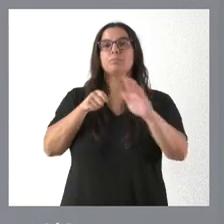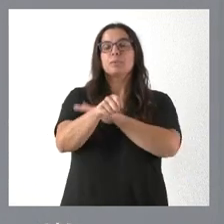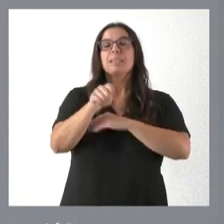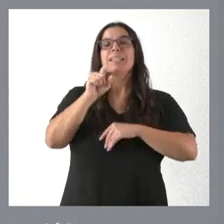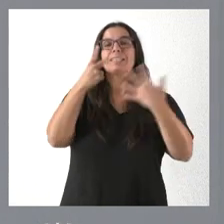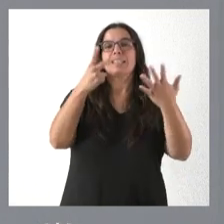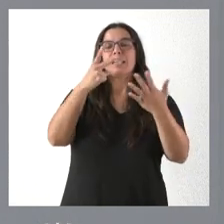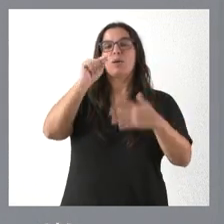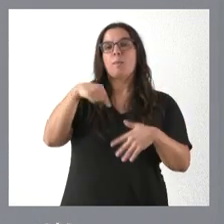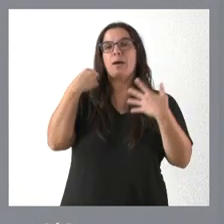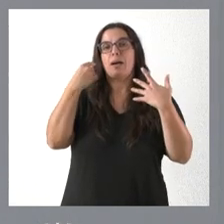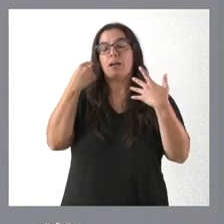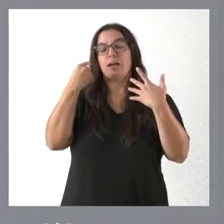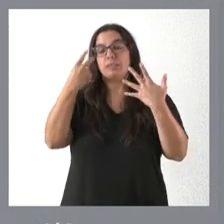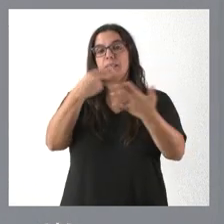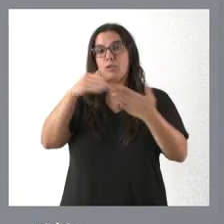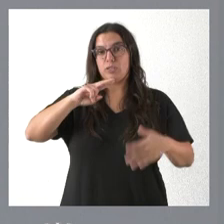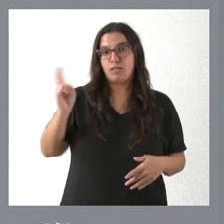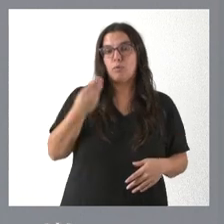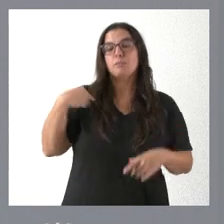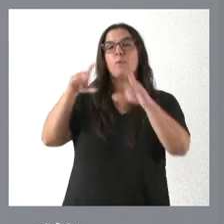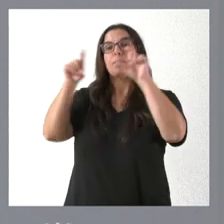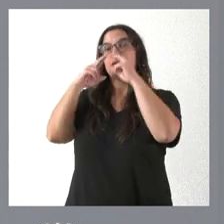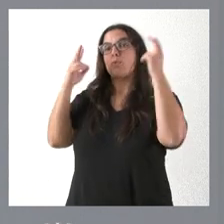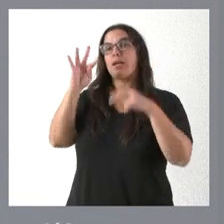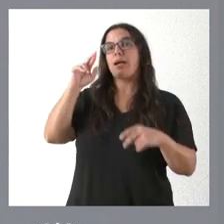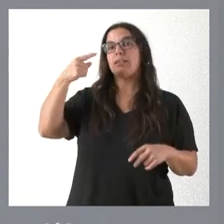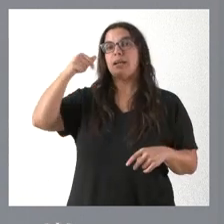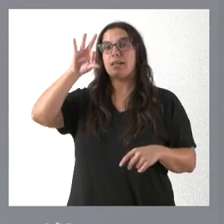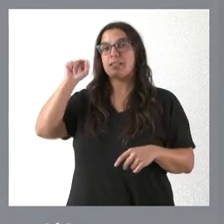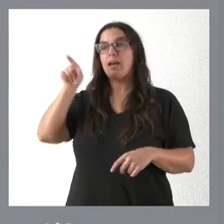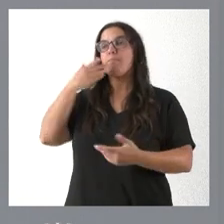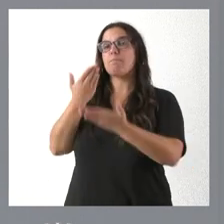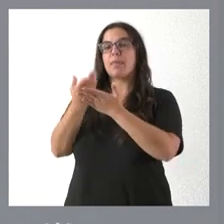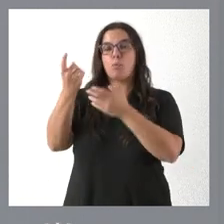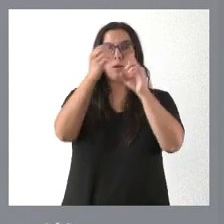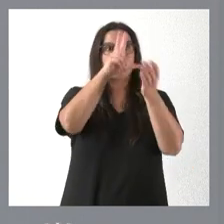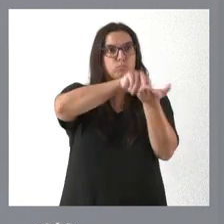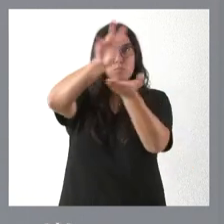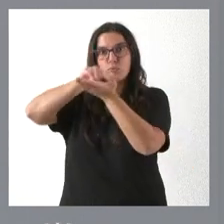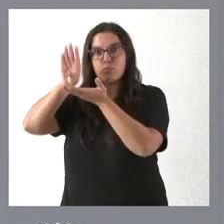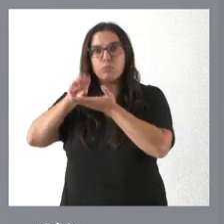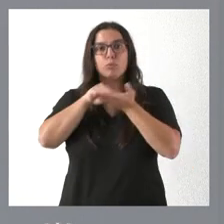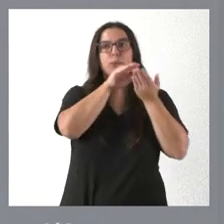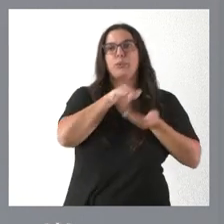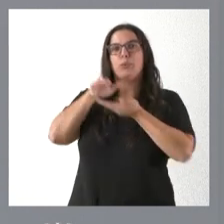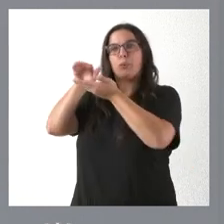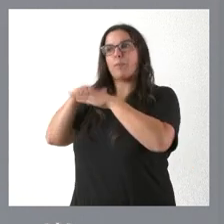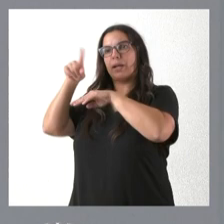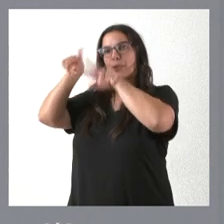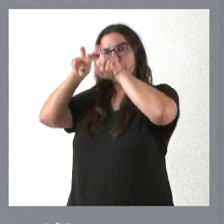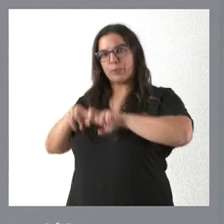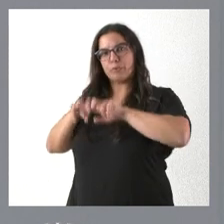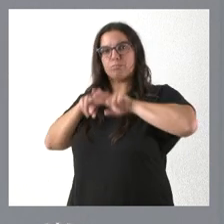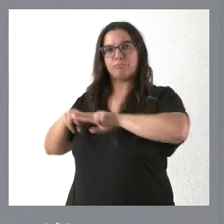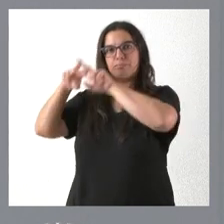de dos encargos a la empresa Pública traxa para el análisis de las muestras con origen en prospecciones de zonas demarcadas por la